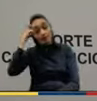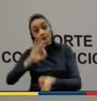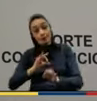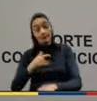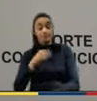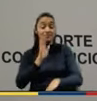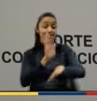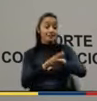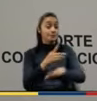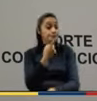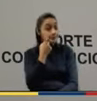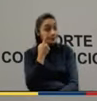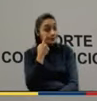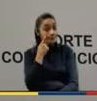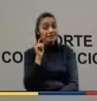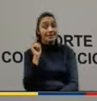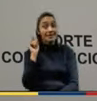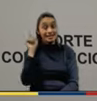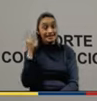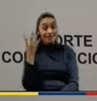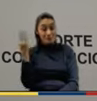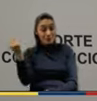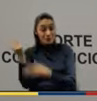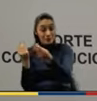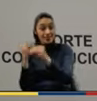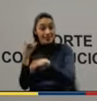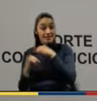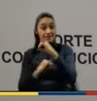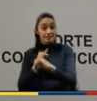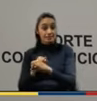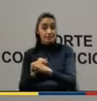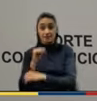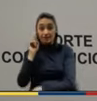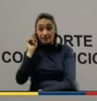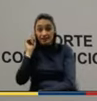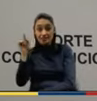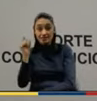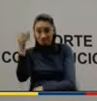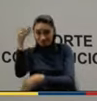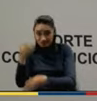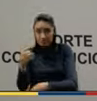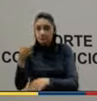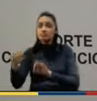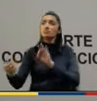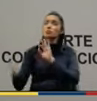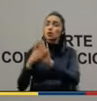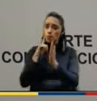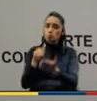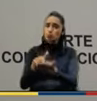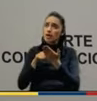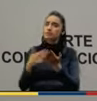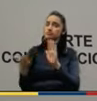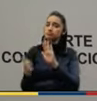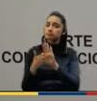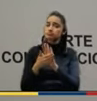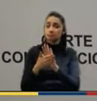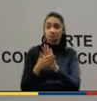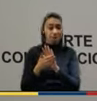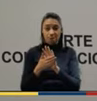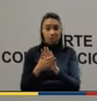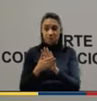señores magistrados, que estos organismos no tienen mecanismos de accountability, de rendición de cuentas, ni política, ni fiscal,